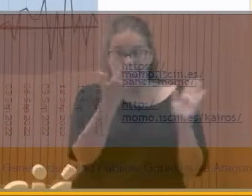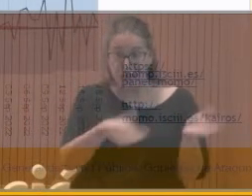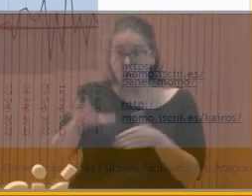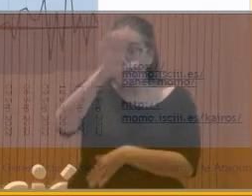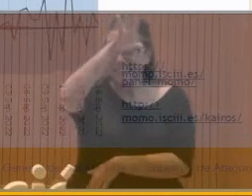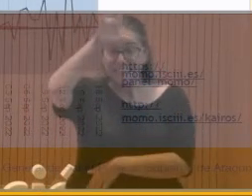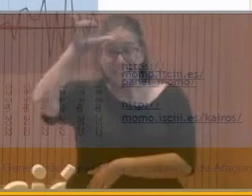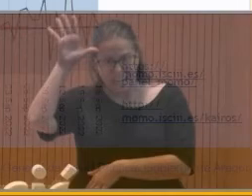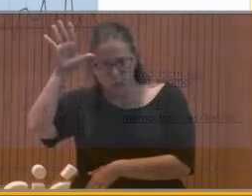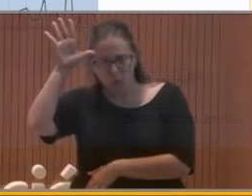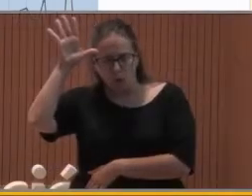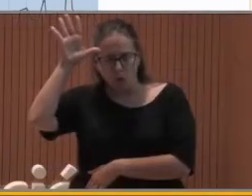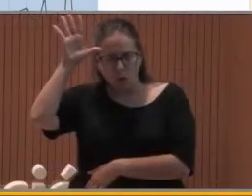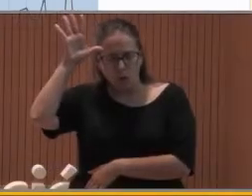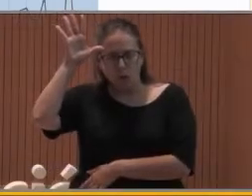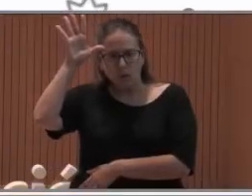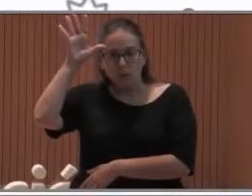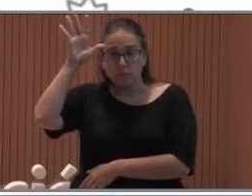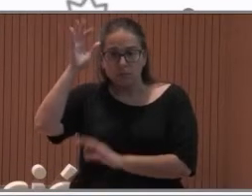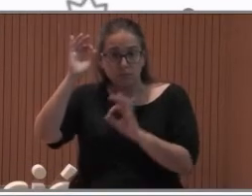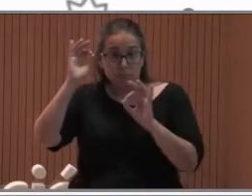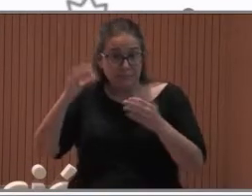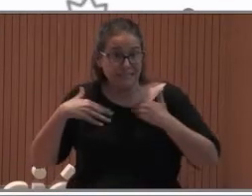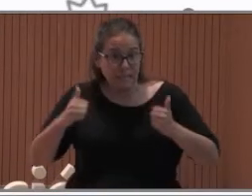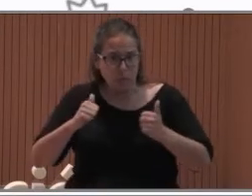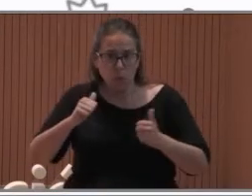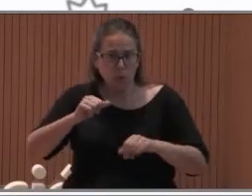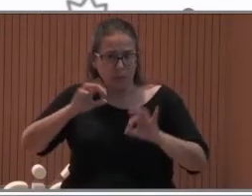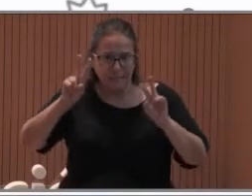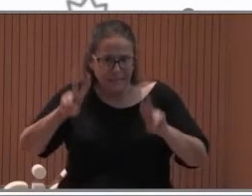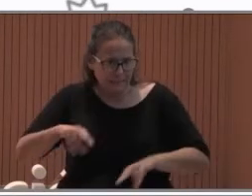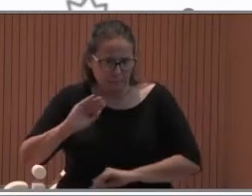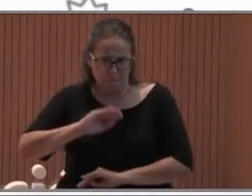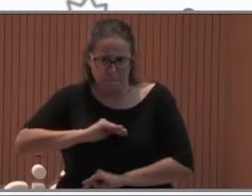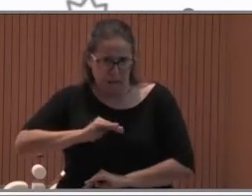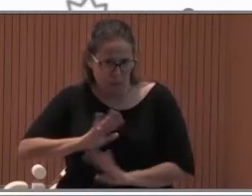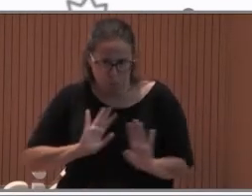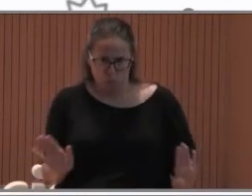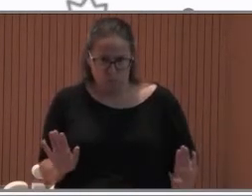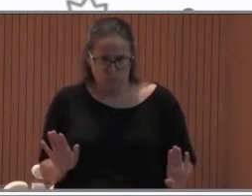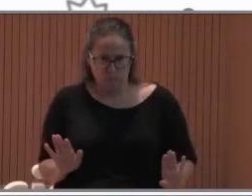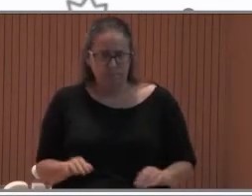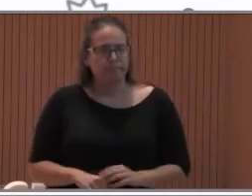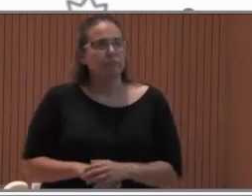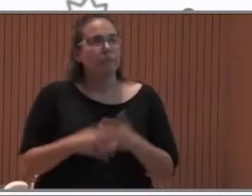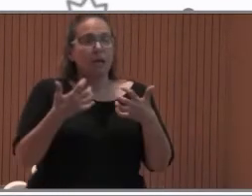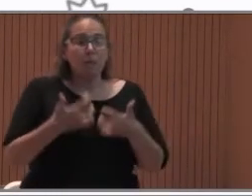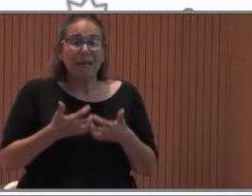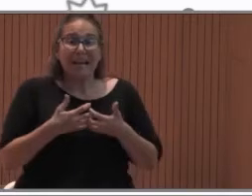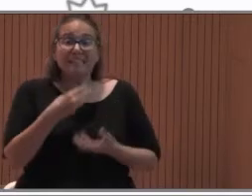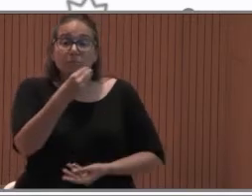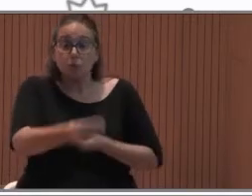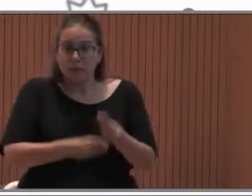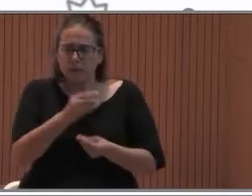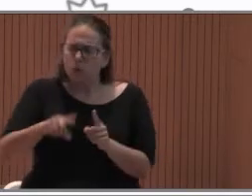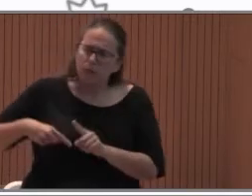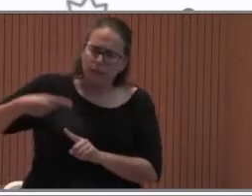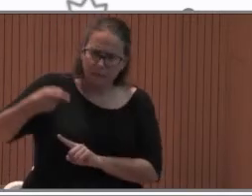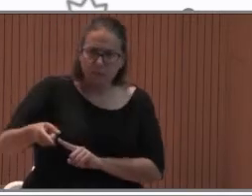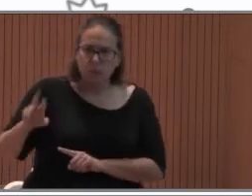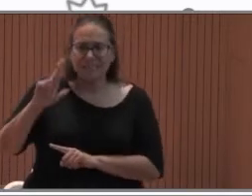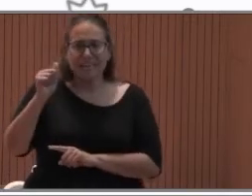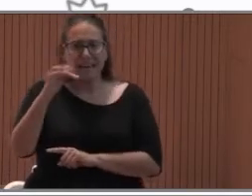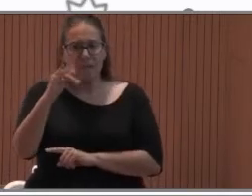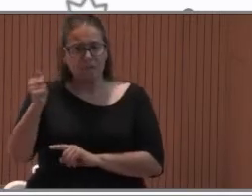calor, son malas para la salud. Los mecanismos de acción, aunque luego quizá contará más